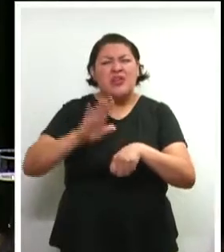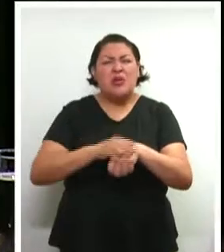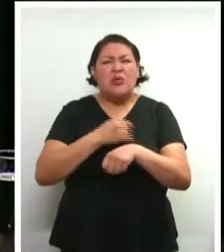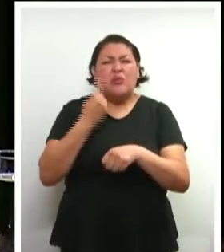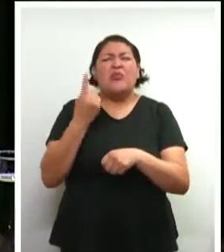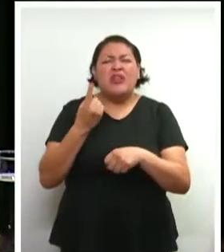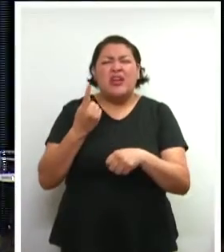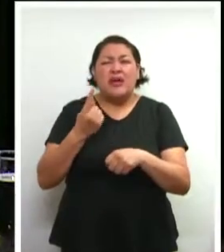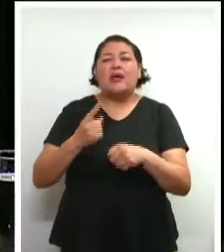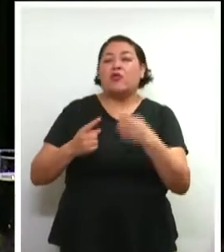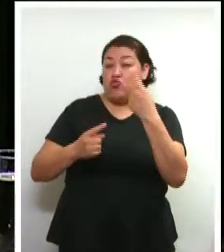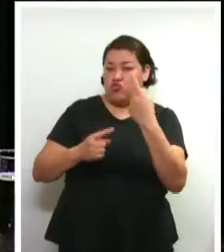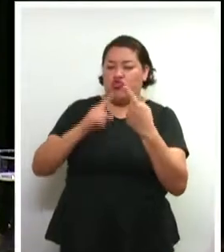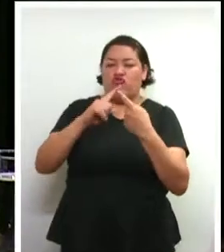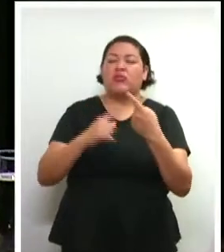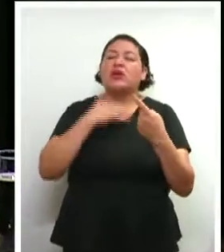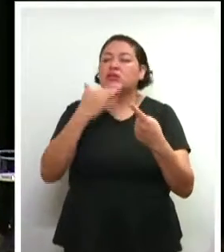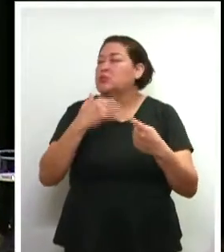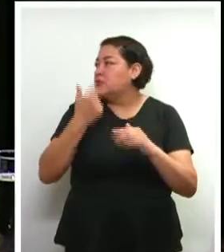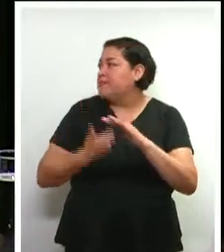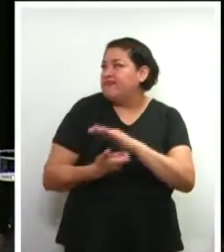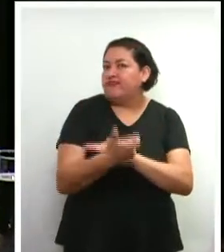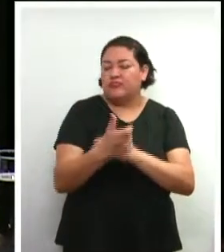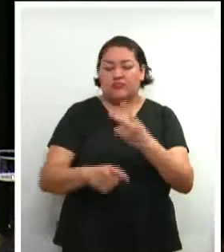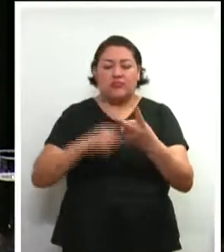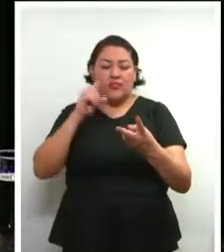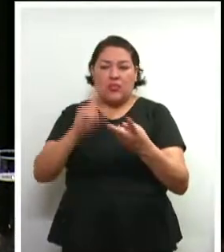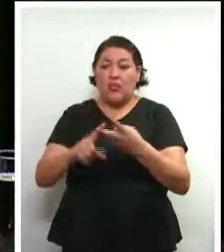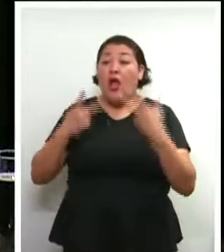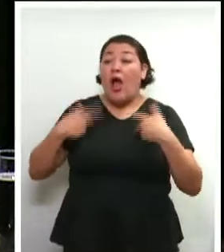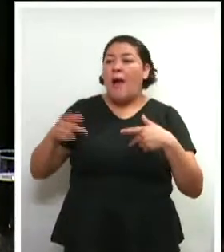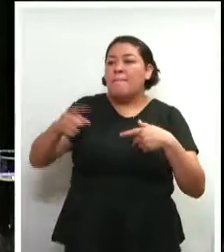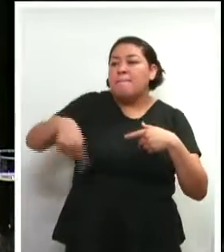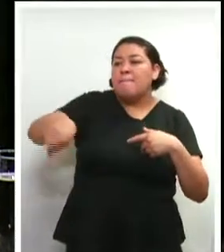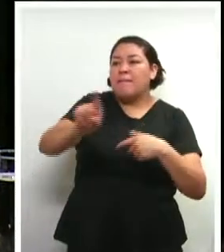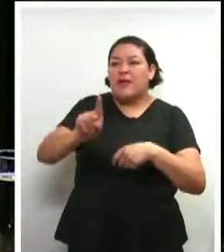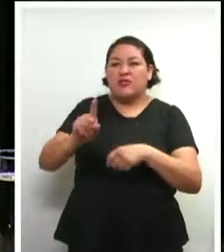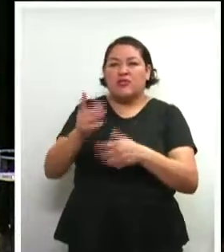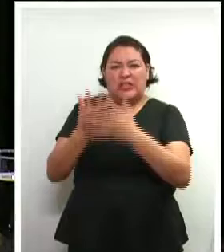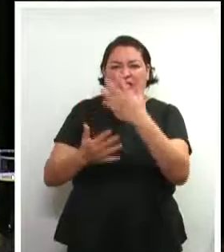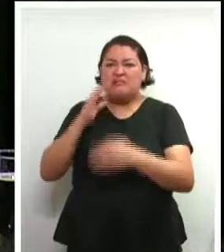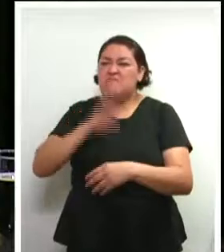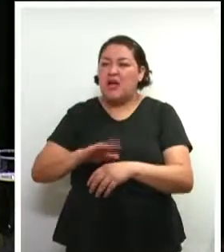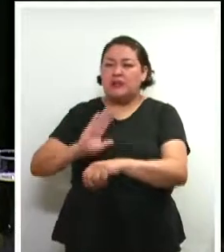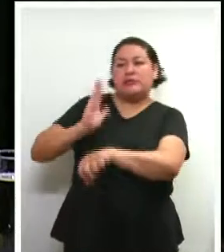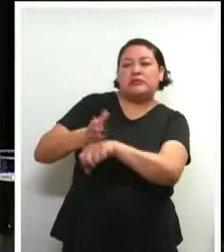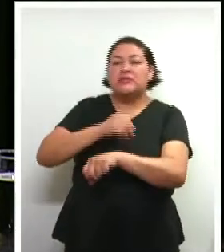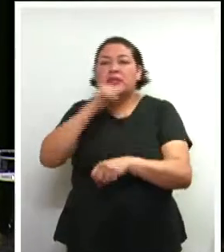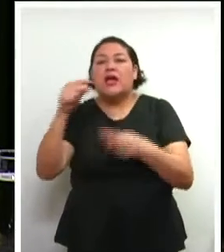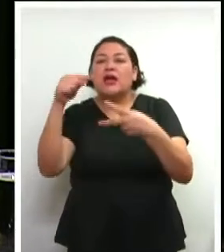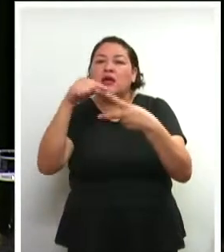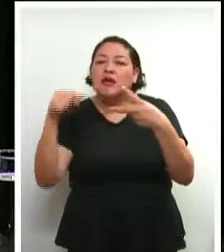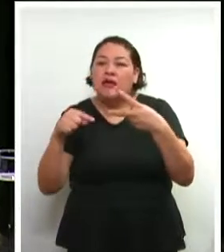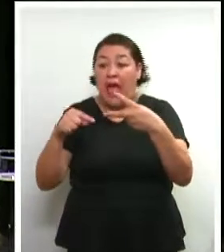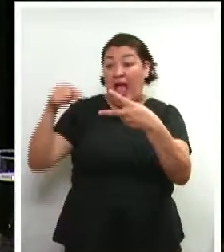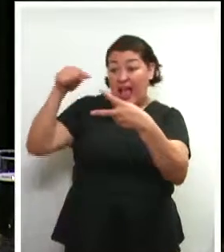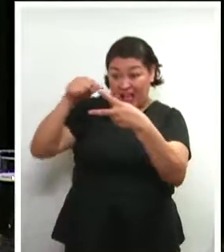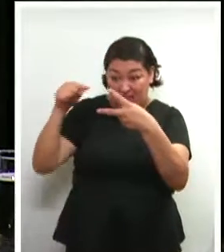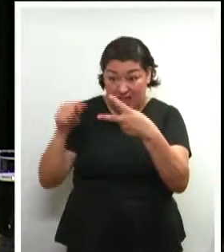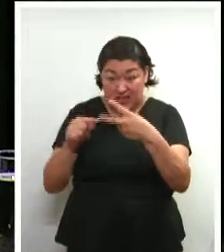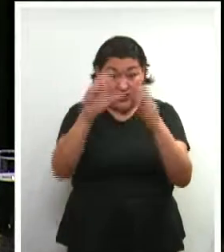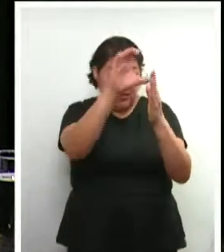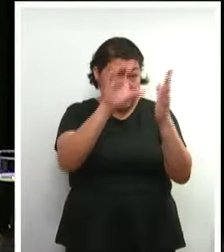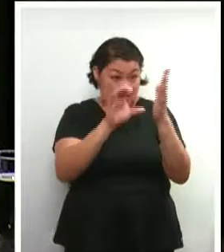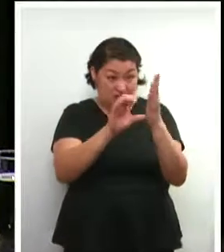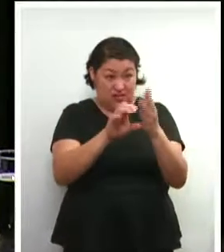graves: la corrupción y la impunidad, que nos ofenden a todos, diputados constituyentes y no diputados